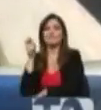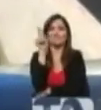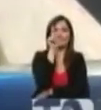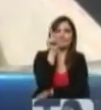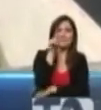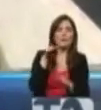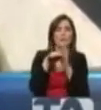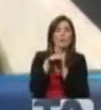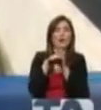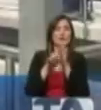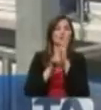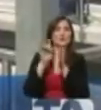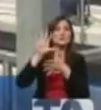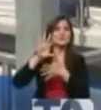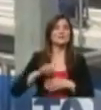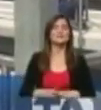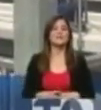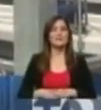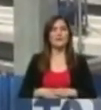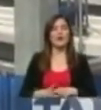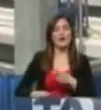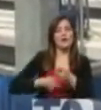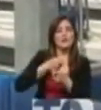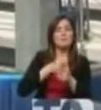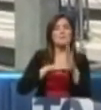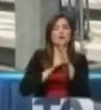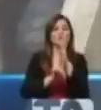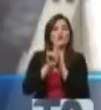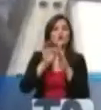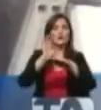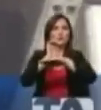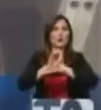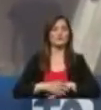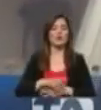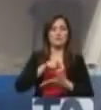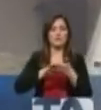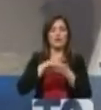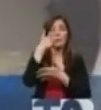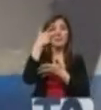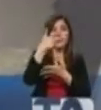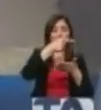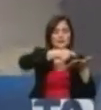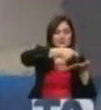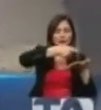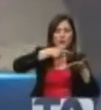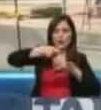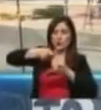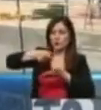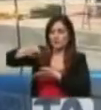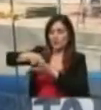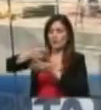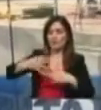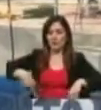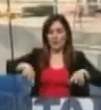Banco Interamericano de Desarrollo, entregado al Banco de Desarrollo del Ecuador, quienes firmaron tres grandes contratos por un monto